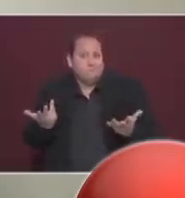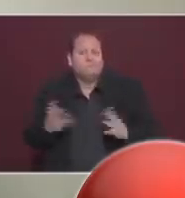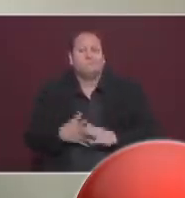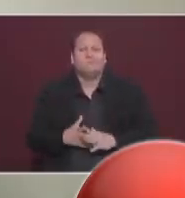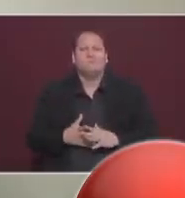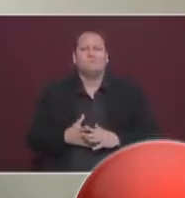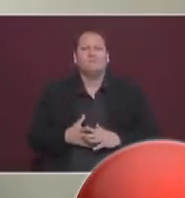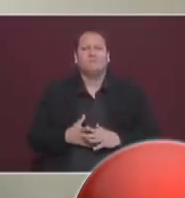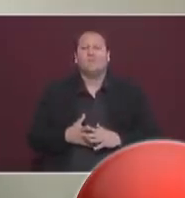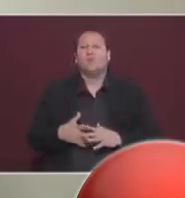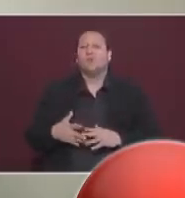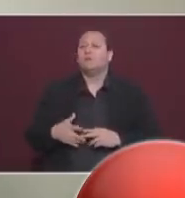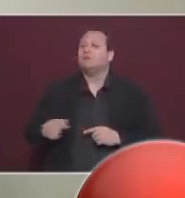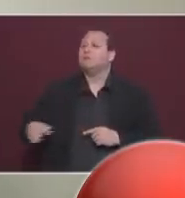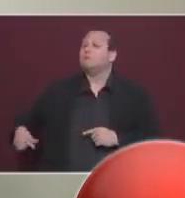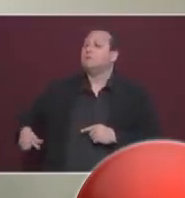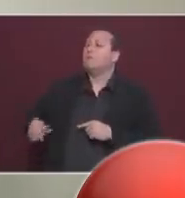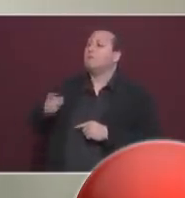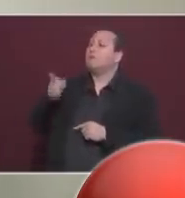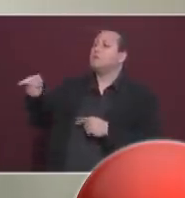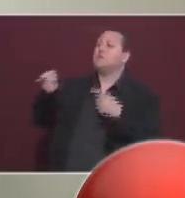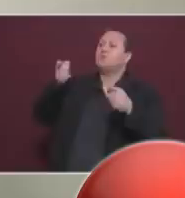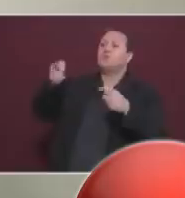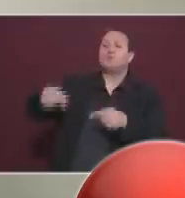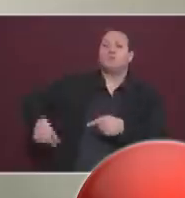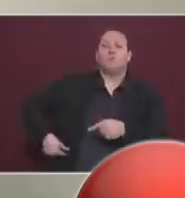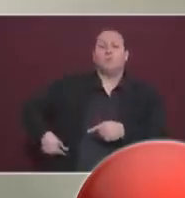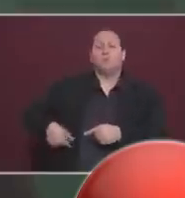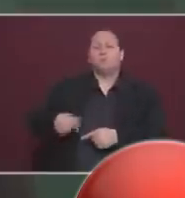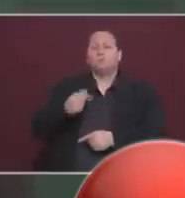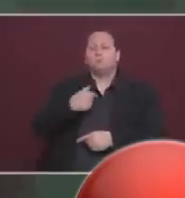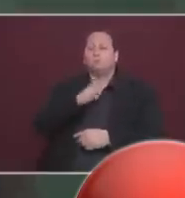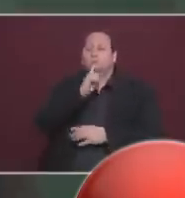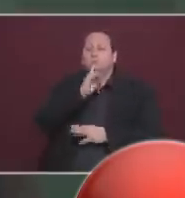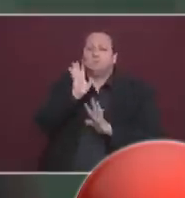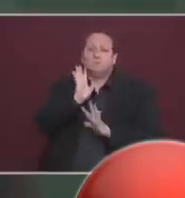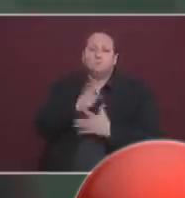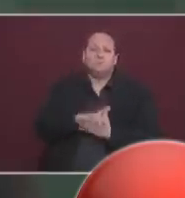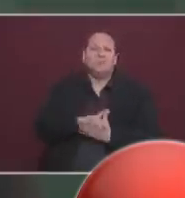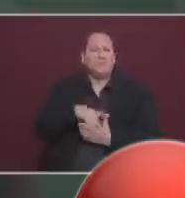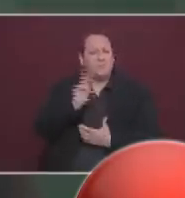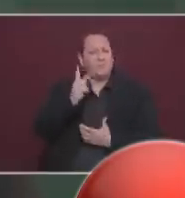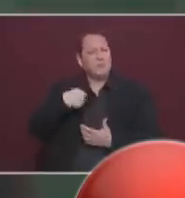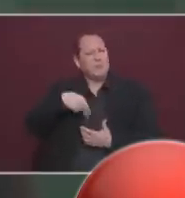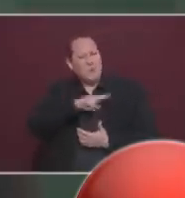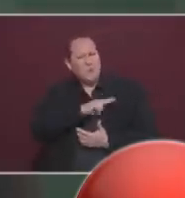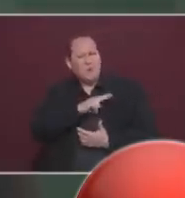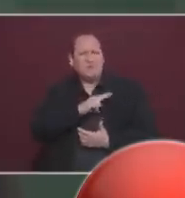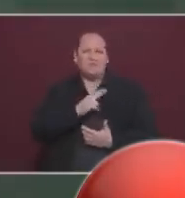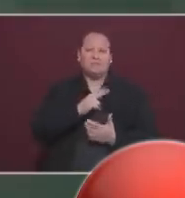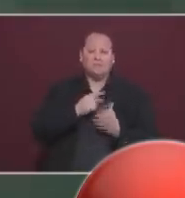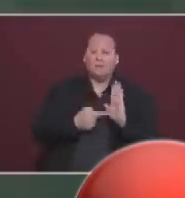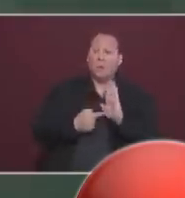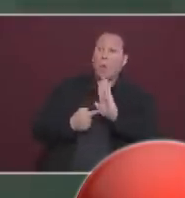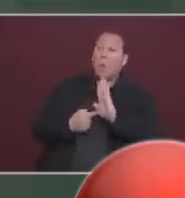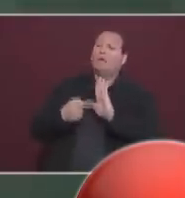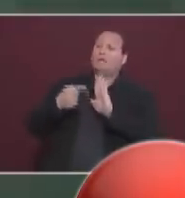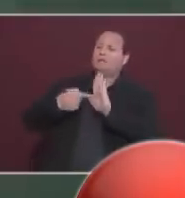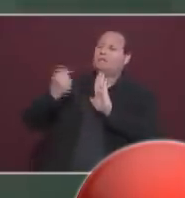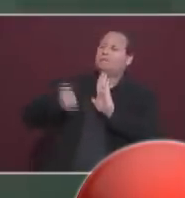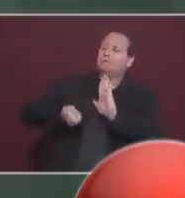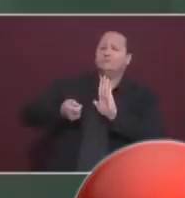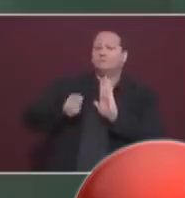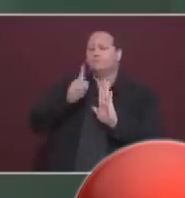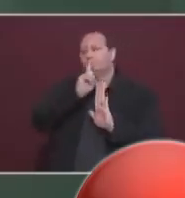No culpo pues a nadie, así son estas cosas, pero nosotros no vamos a dar a conocer por